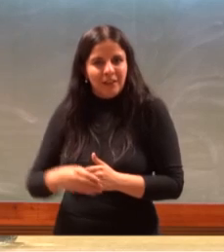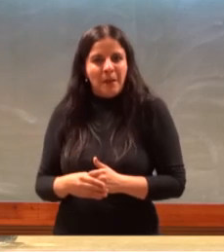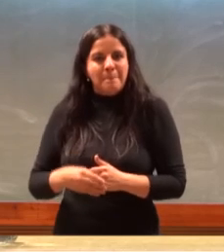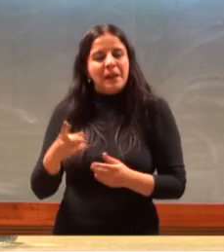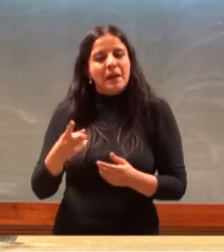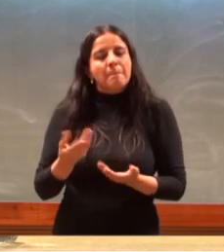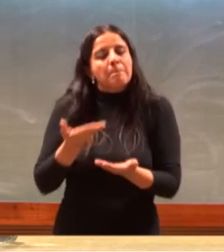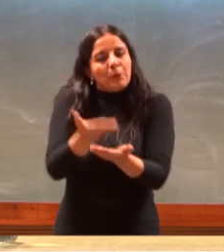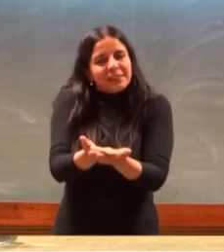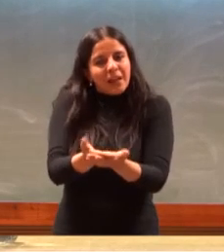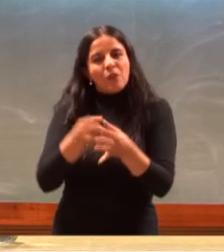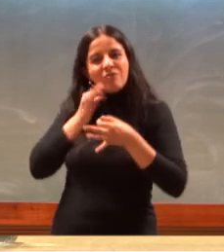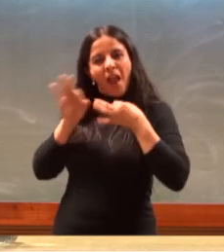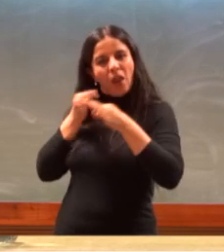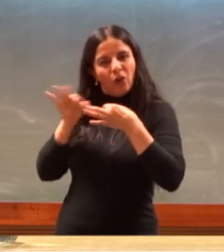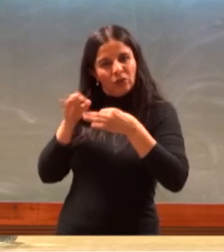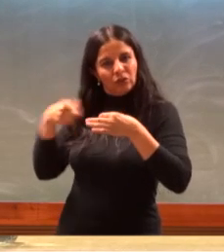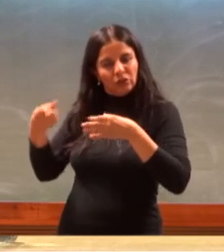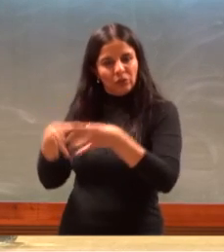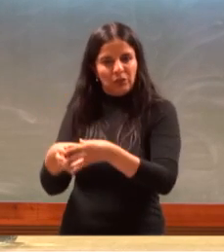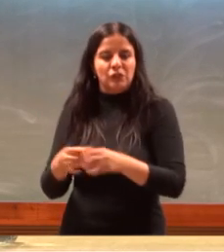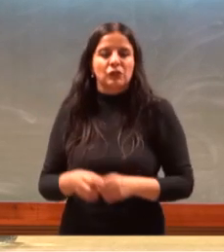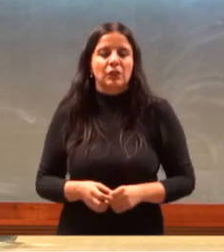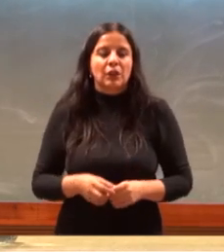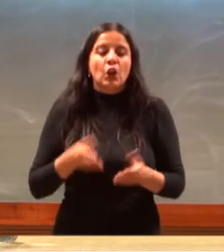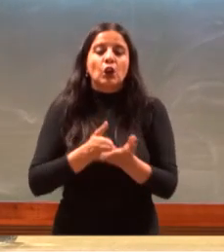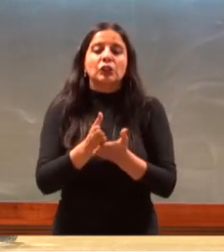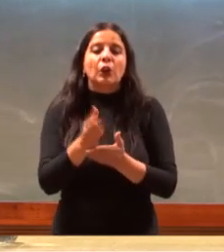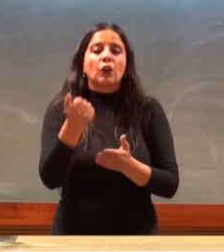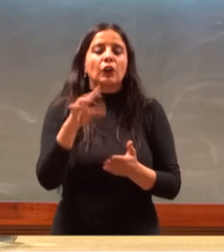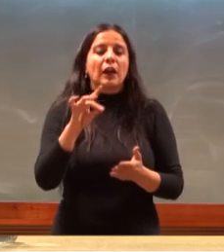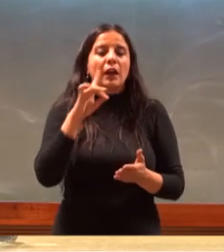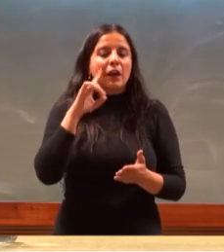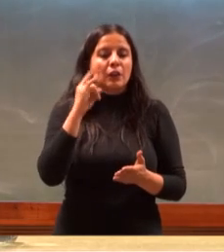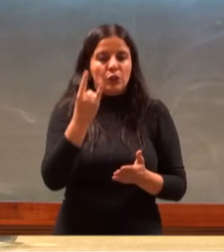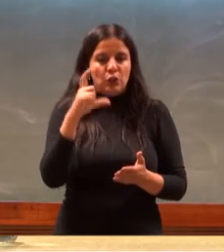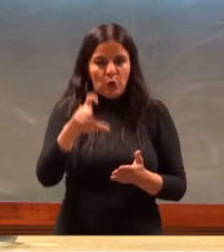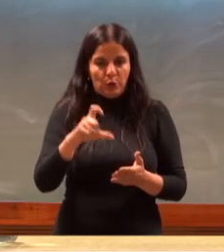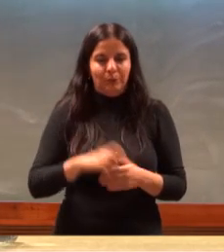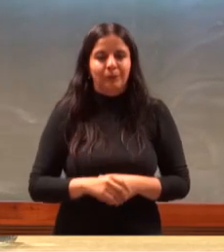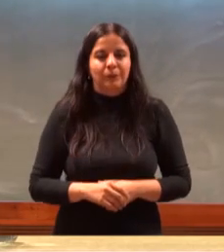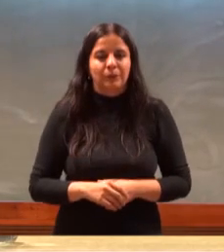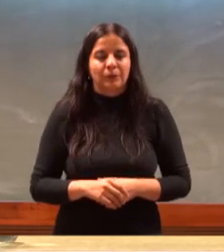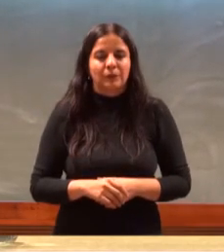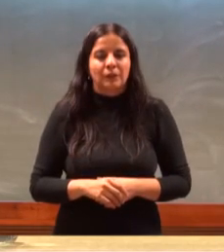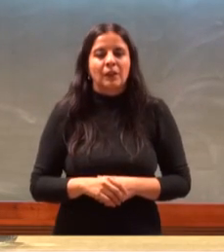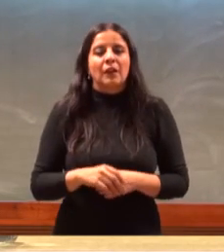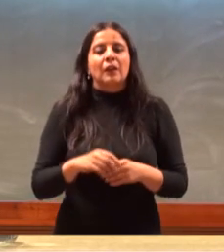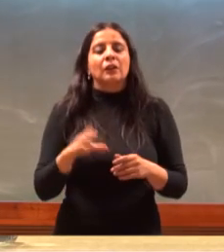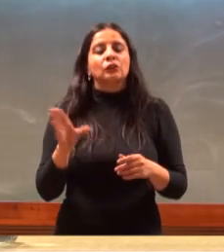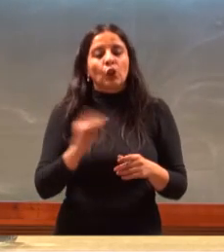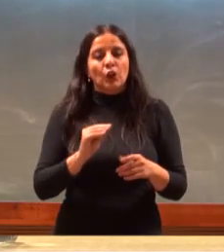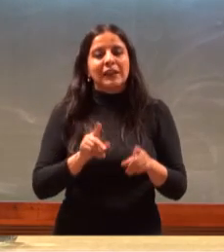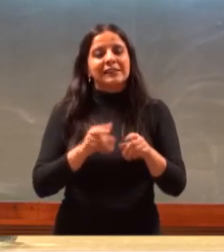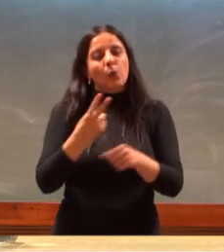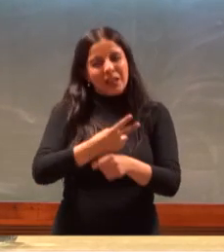ellos y y y continuar con el convenio con adiuc para el programa de inclusión y terminalidad en la escuela de la escuela secundaria que